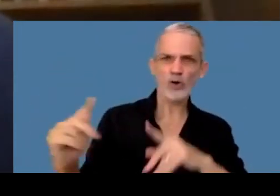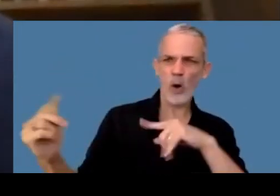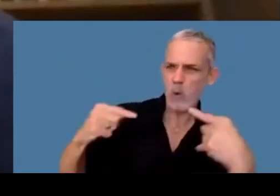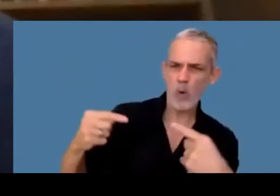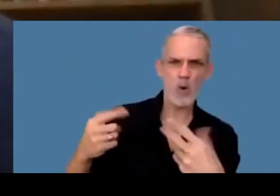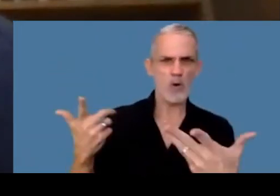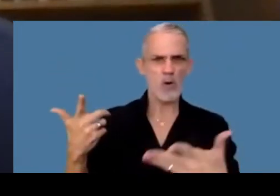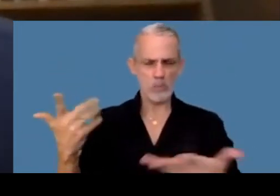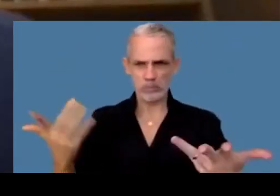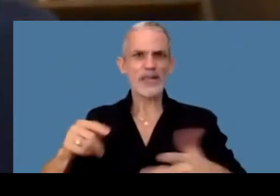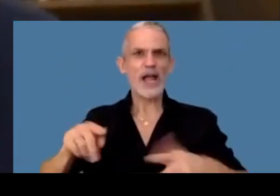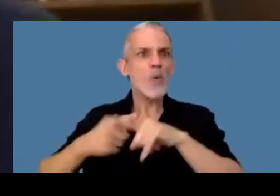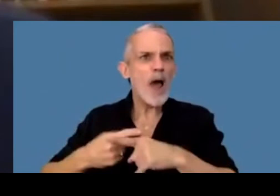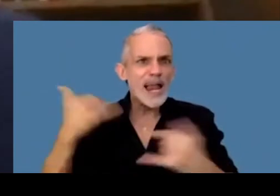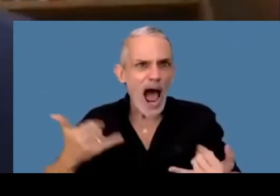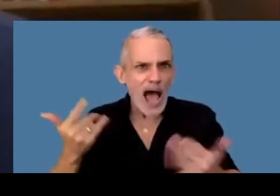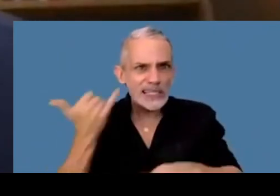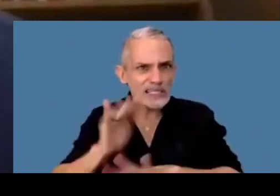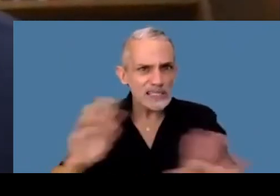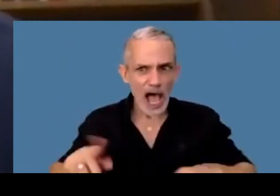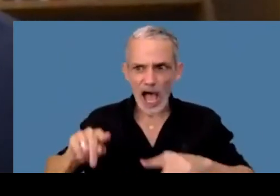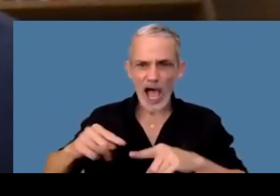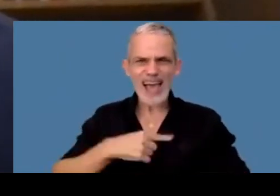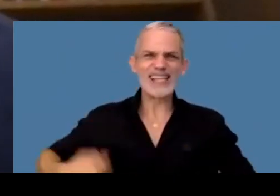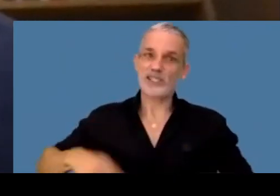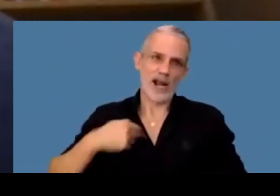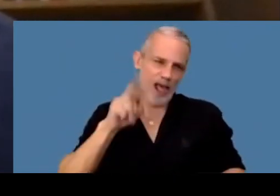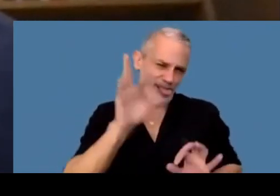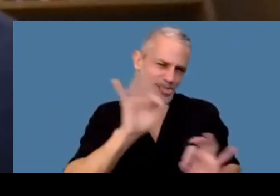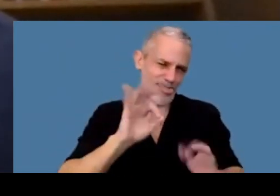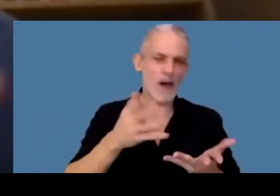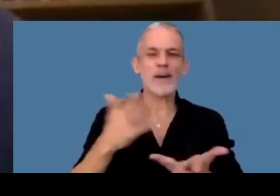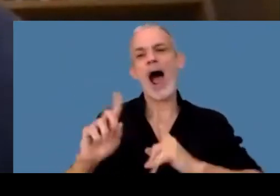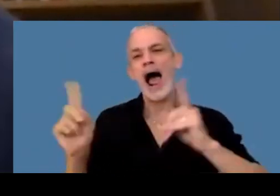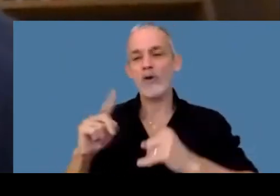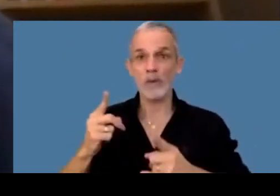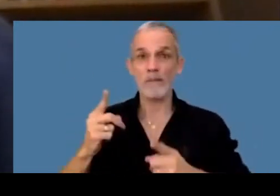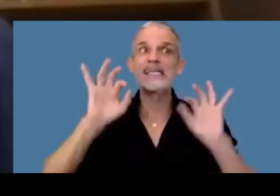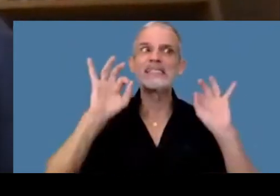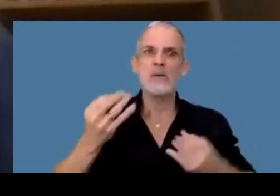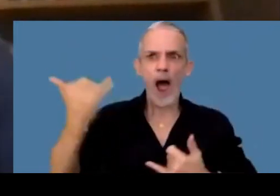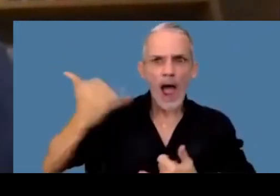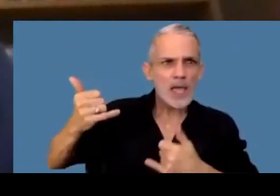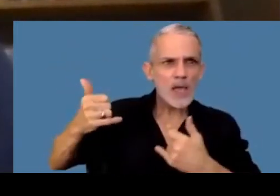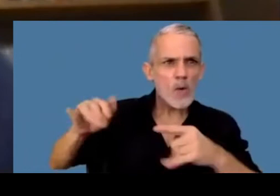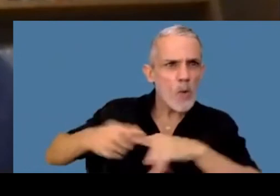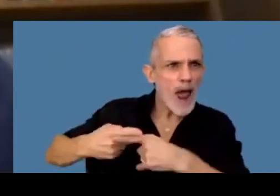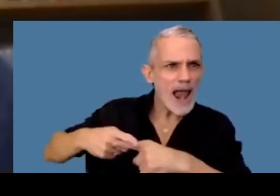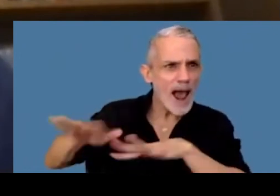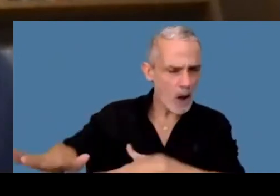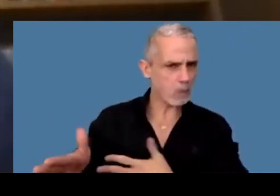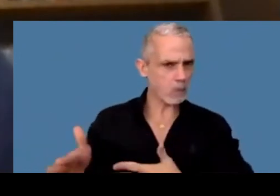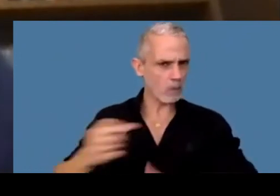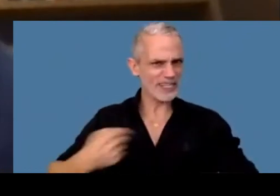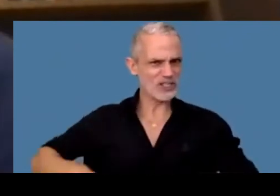habido huelgas en China, nosotros acá no lo vemos, pero bueno, algunos más o menos nos enteramos. Entonces, esa complejidad. Otra cuestión,